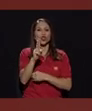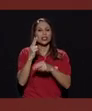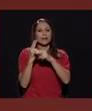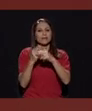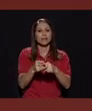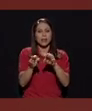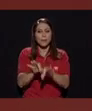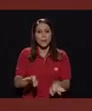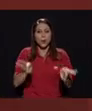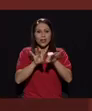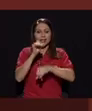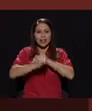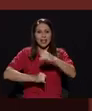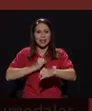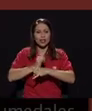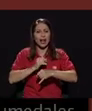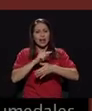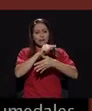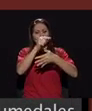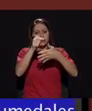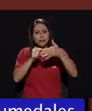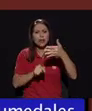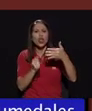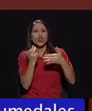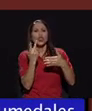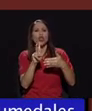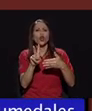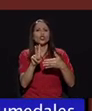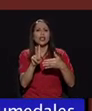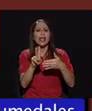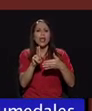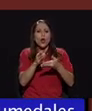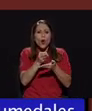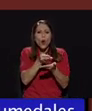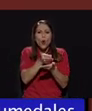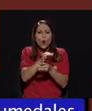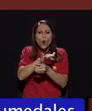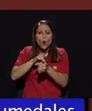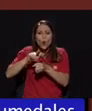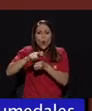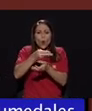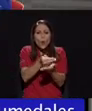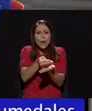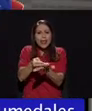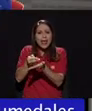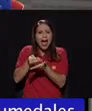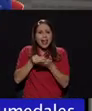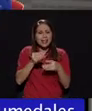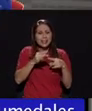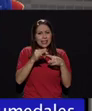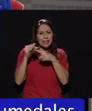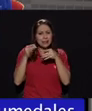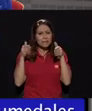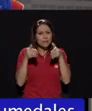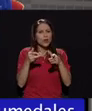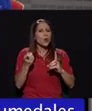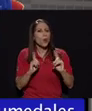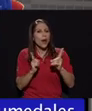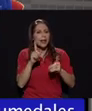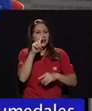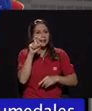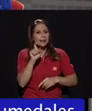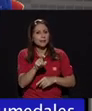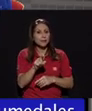importancia internacional. ¿Cuáles son esos 12 humedales en los que tenemos particular atención? Bueno, como comentamos en el